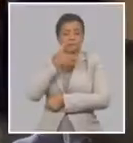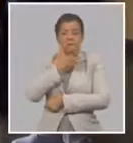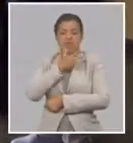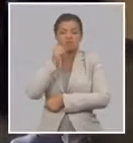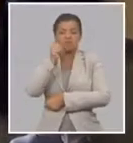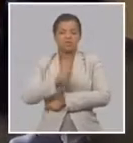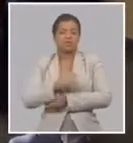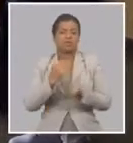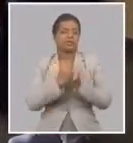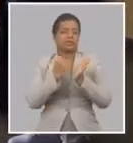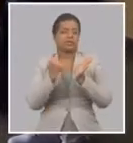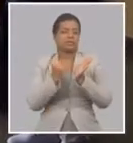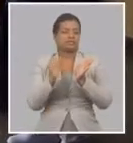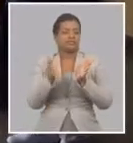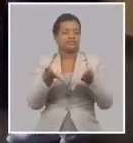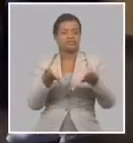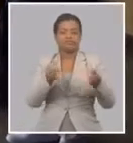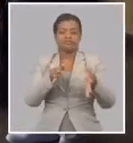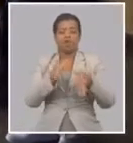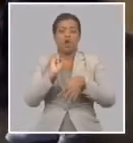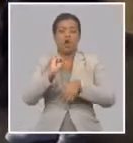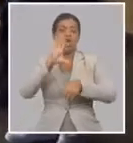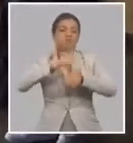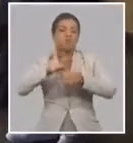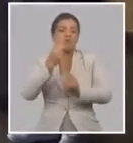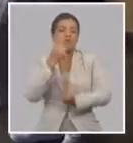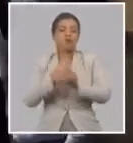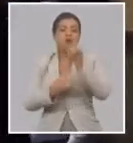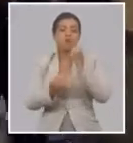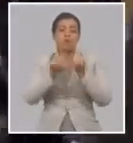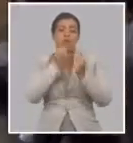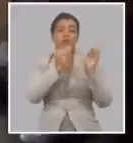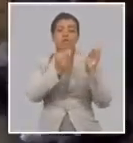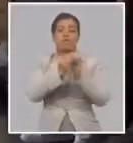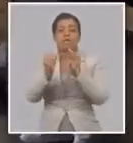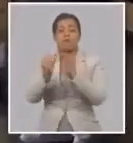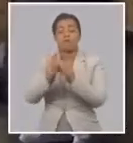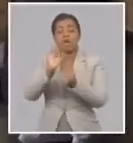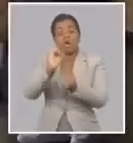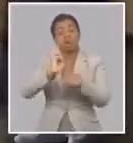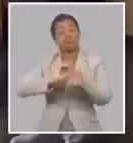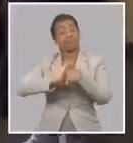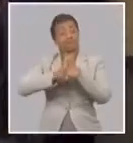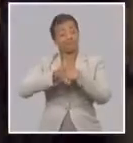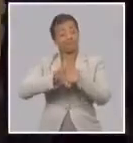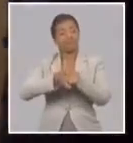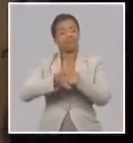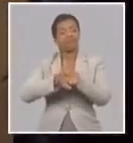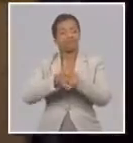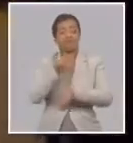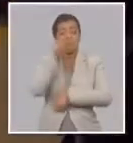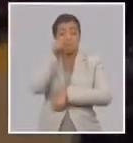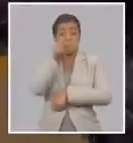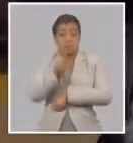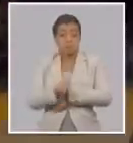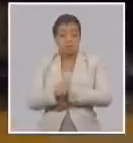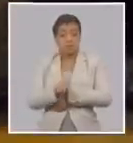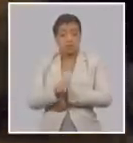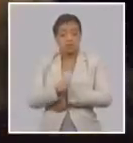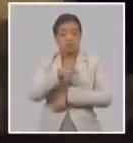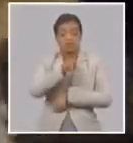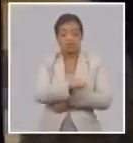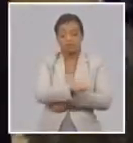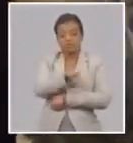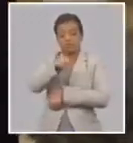sospechoso o enfermo de cualquier patología transmisible y en este caso de ccoo y 19 el pasajero es llevado